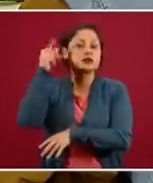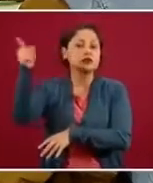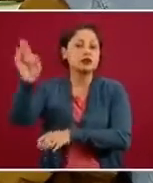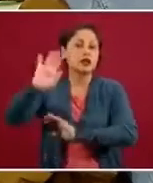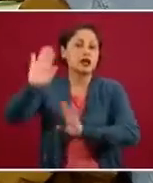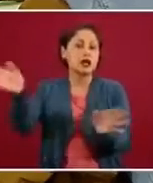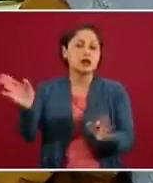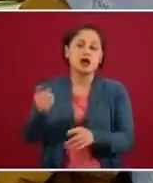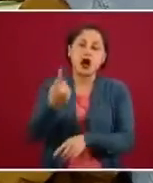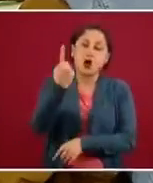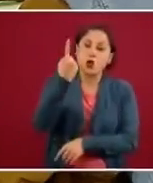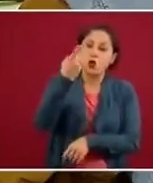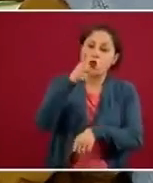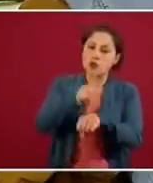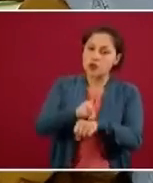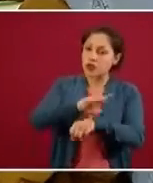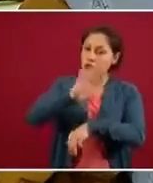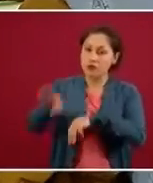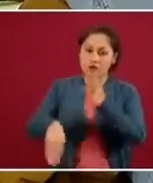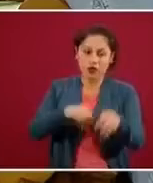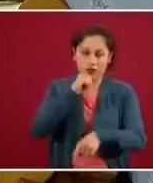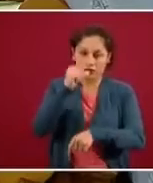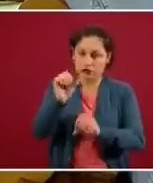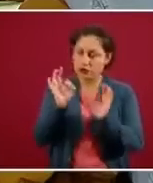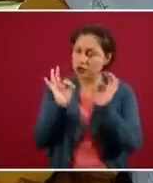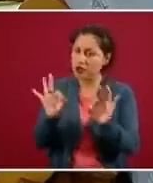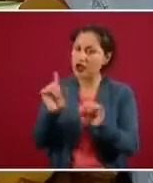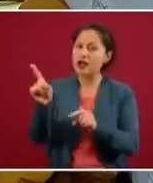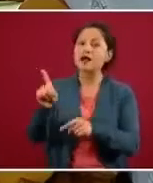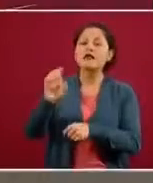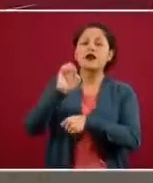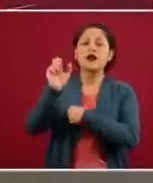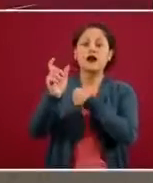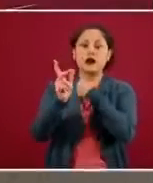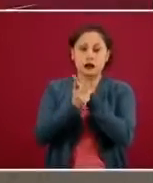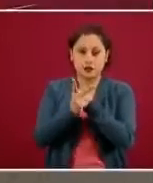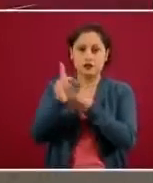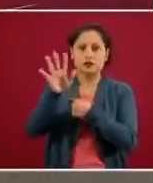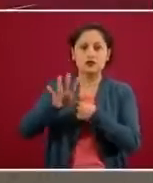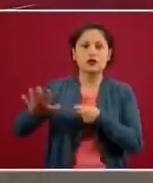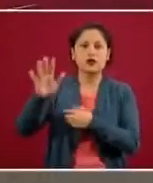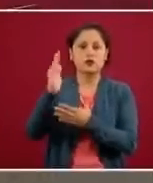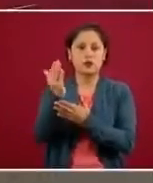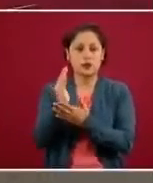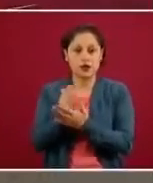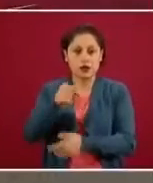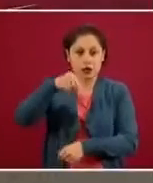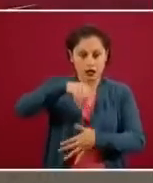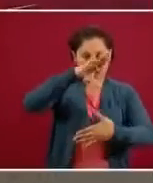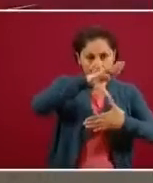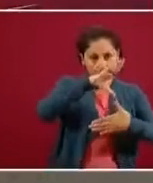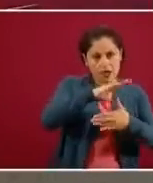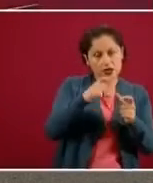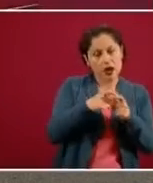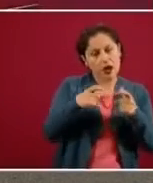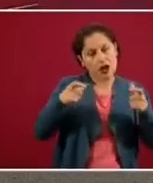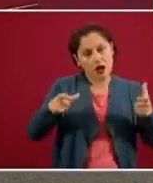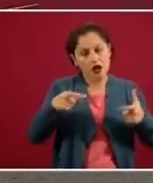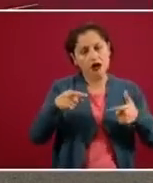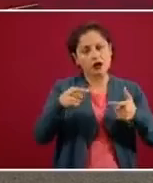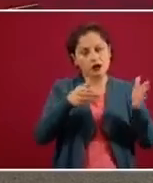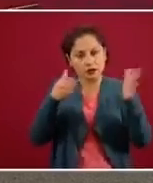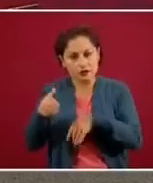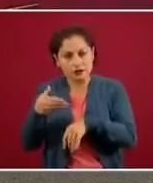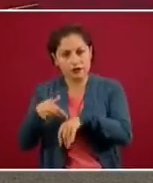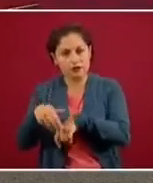que en Europa va bajando, lo que nos van explicando, que va aumentando en América, que viene la fase 3. Y yo quería preguntarles